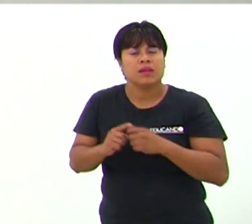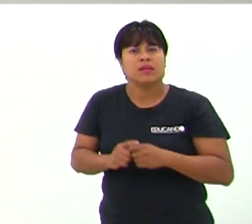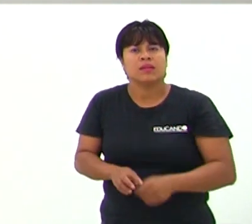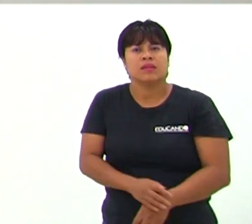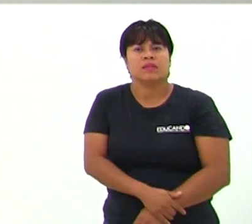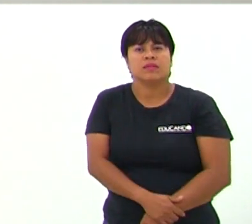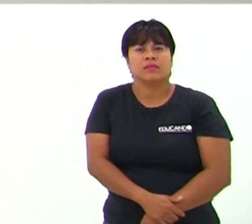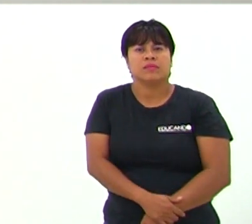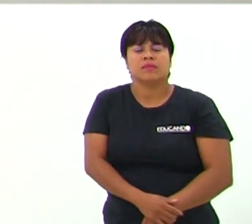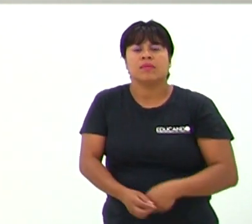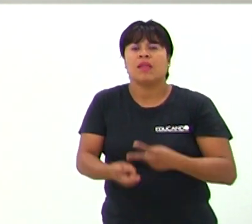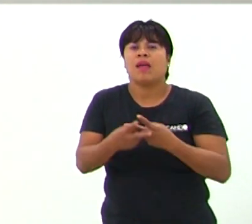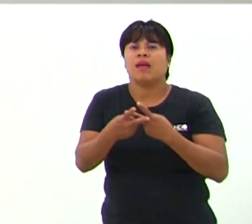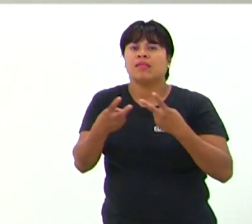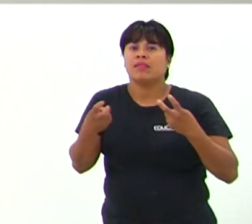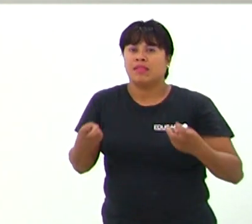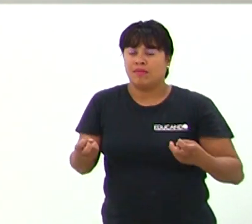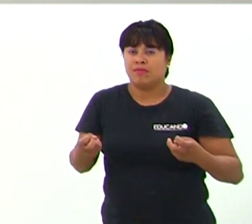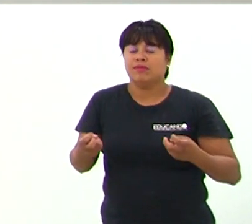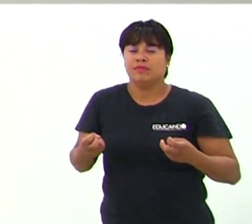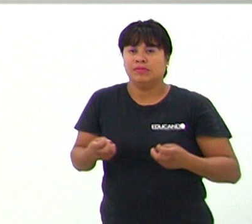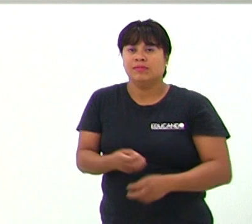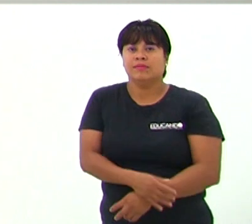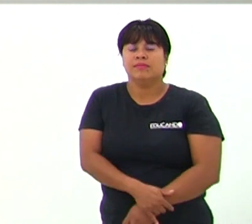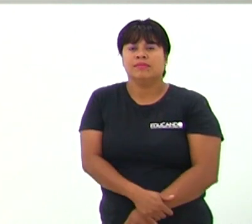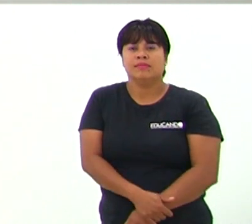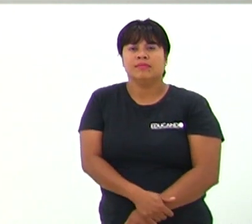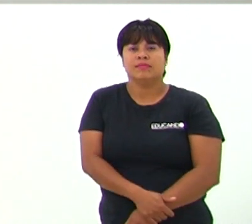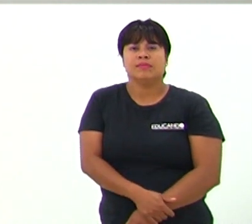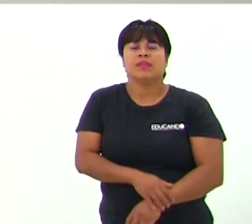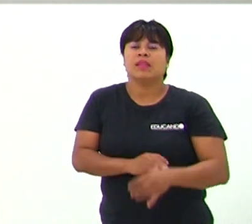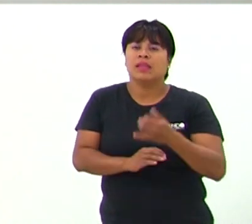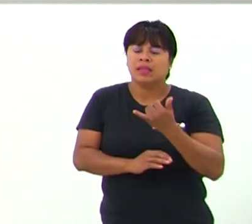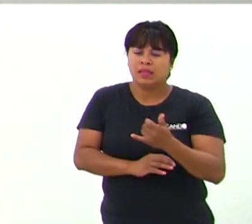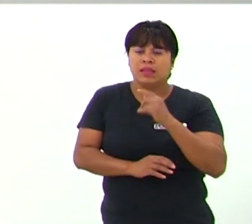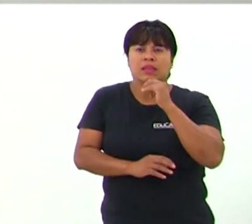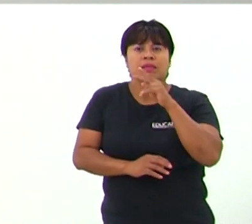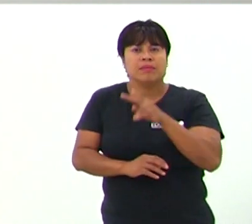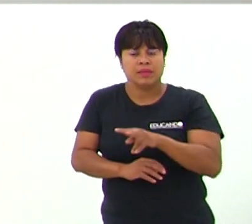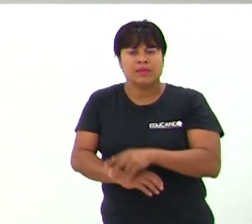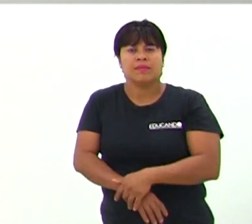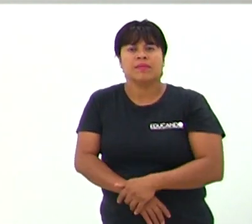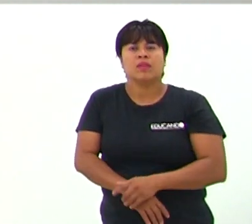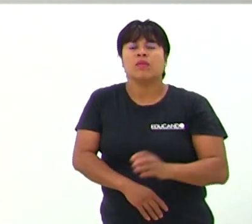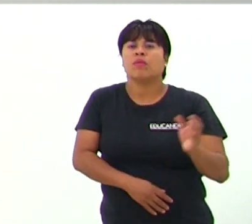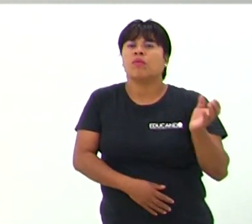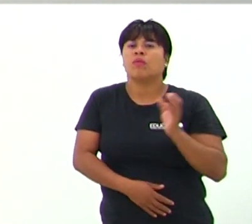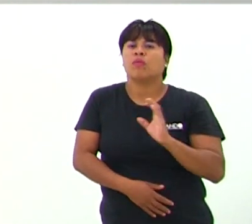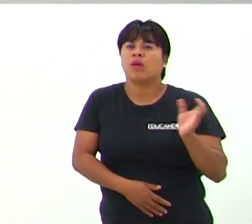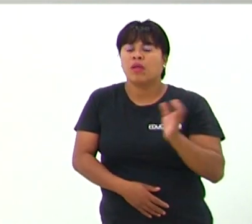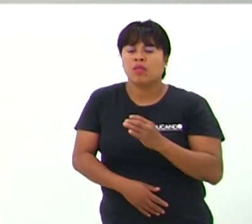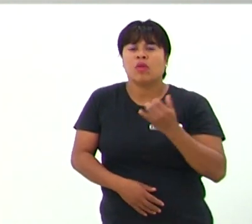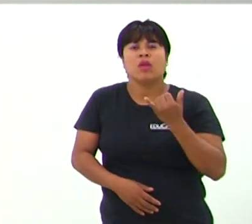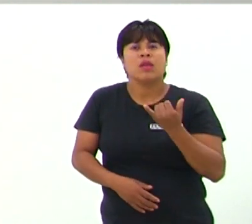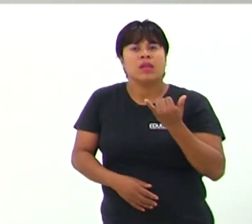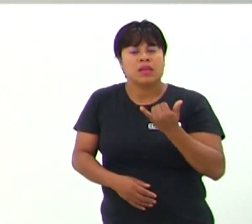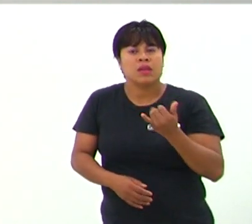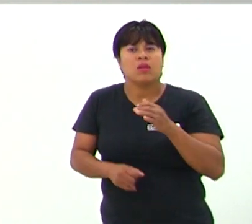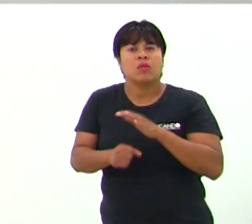los adjetivos, bien, y también cuándo o en qué